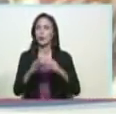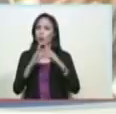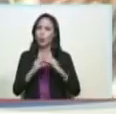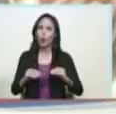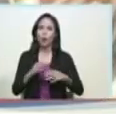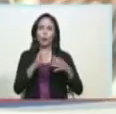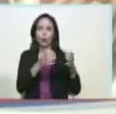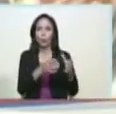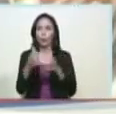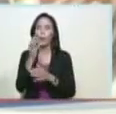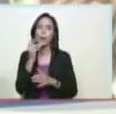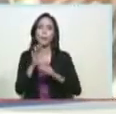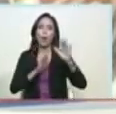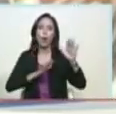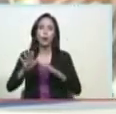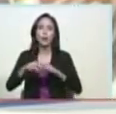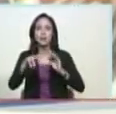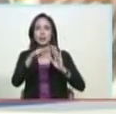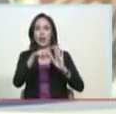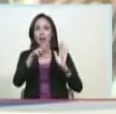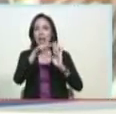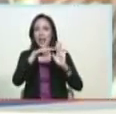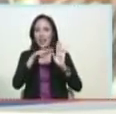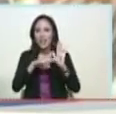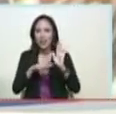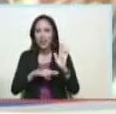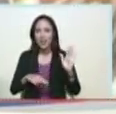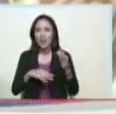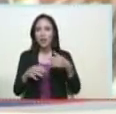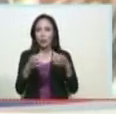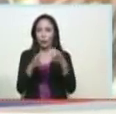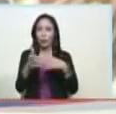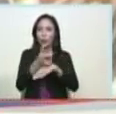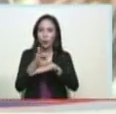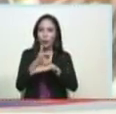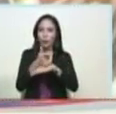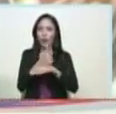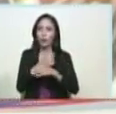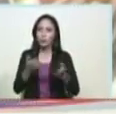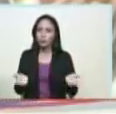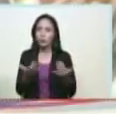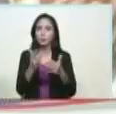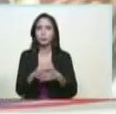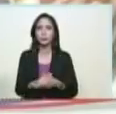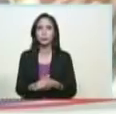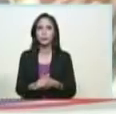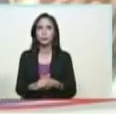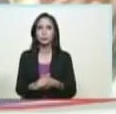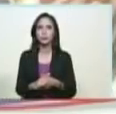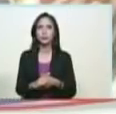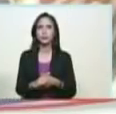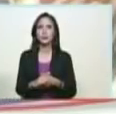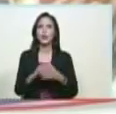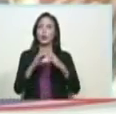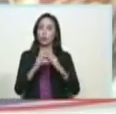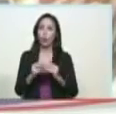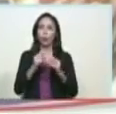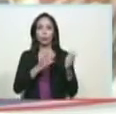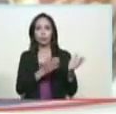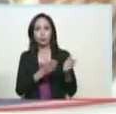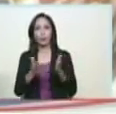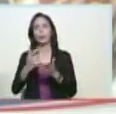de los 15 motores de la gente económica bolivariana puedan ya hacerse de los insumos necesarios